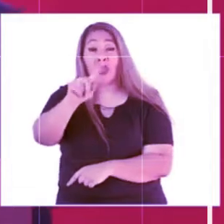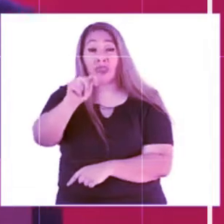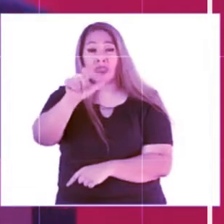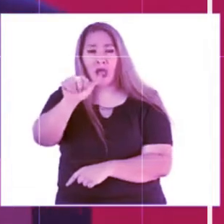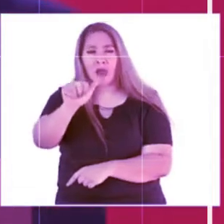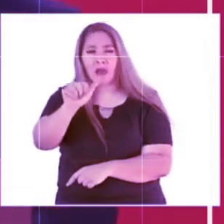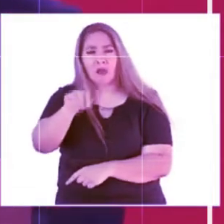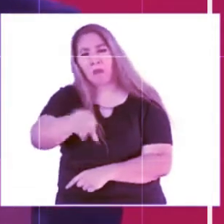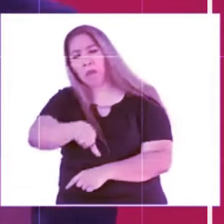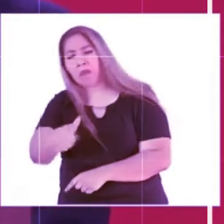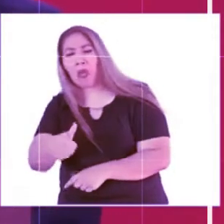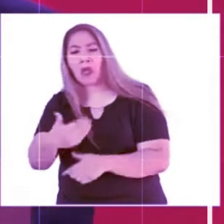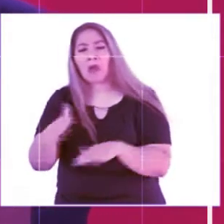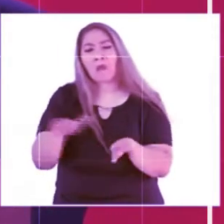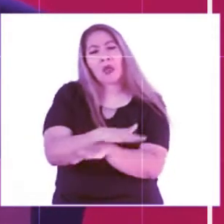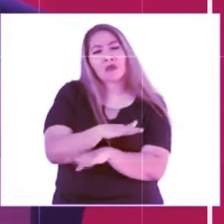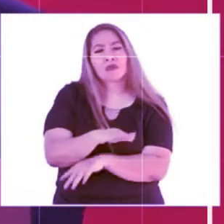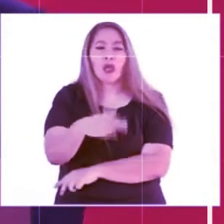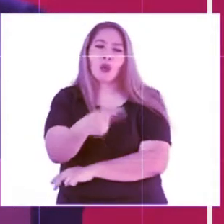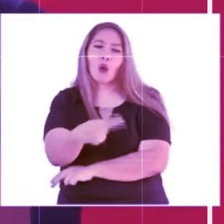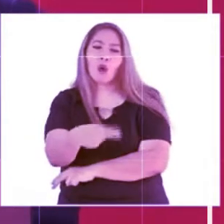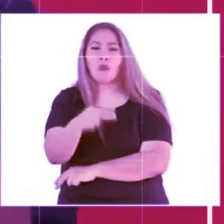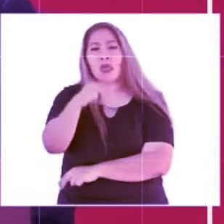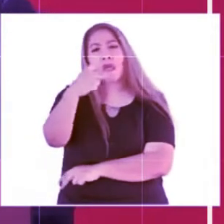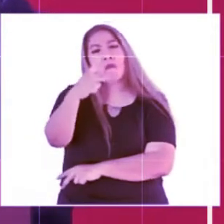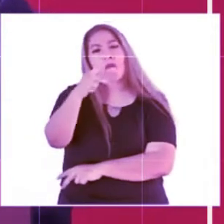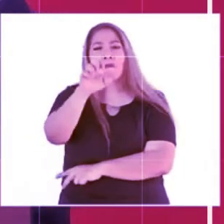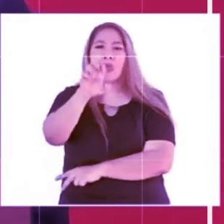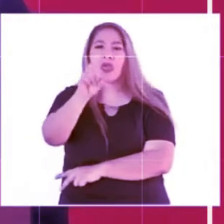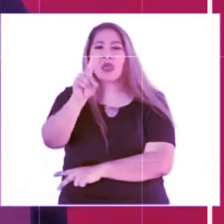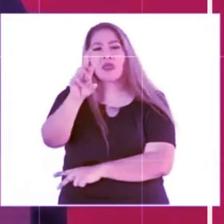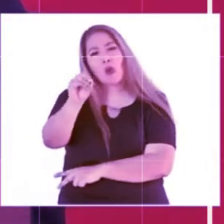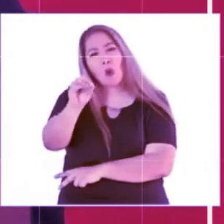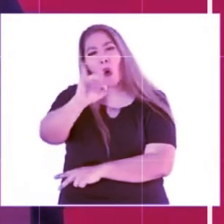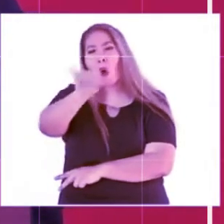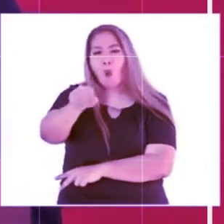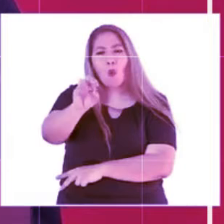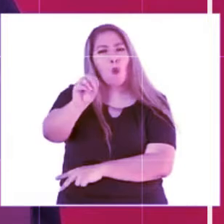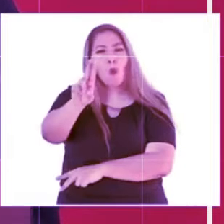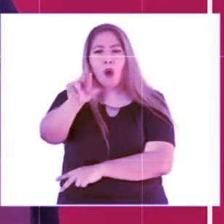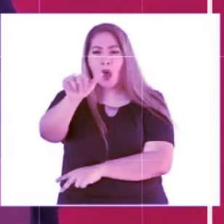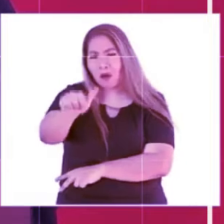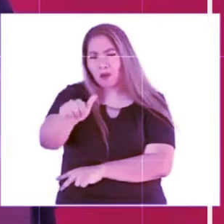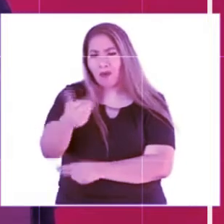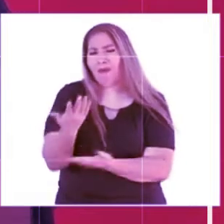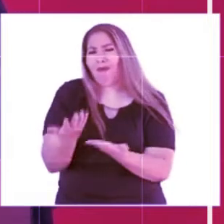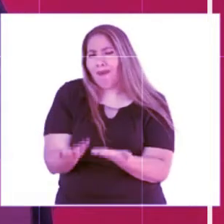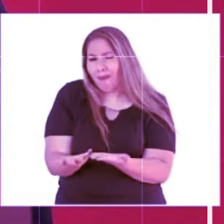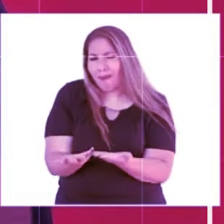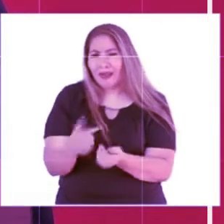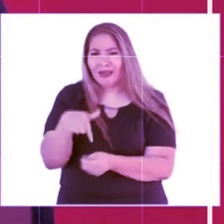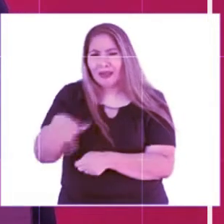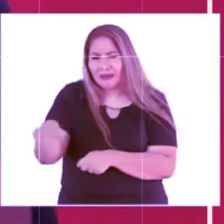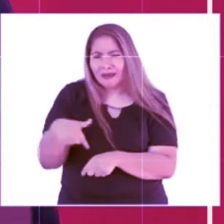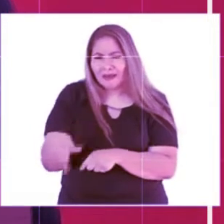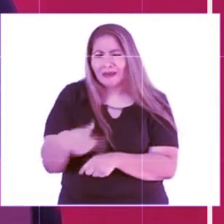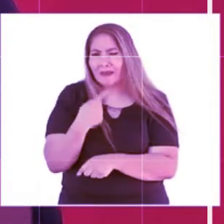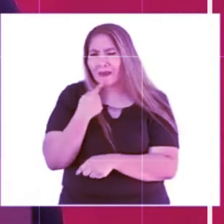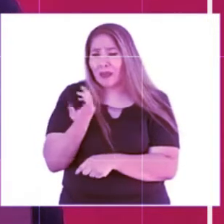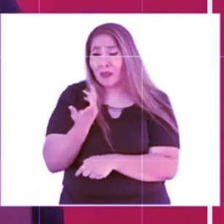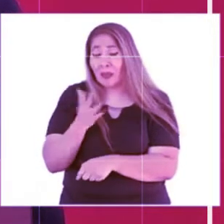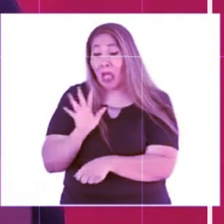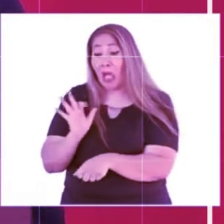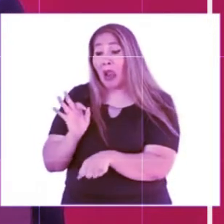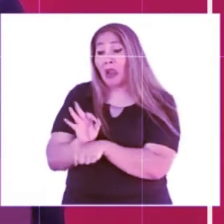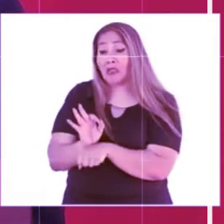llamarse Pedro, Juan o Manuel. Esta campaña se justificaba con la